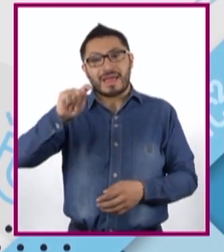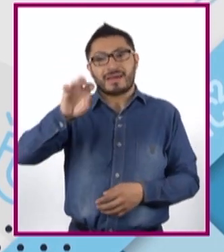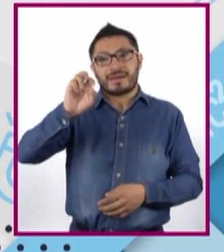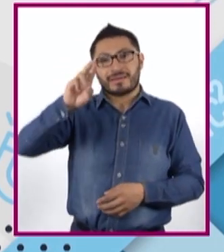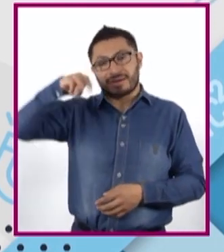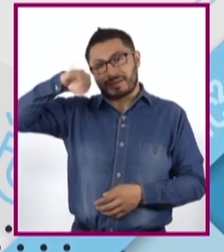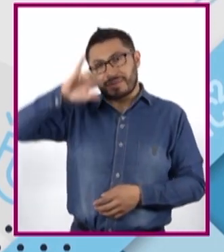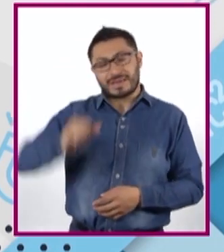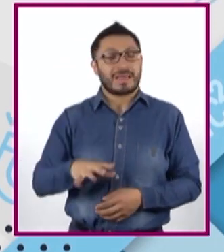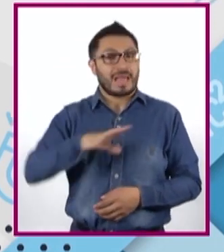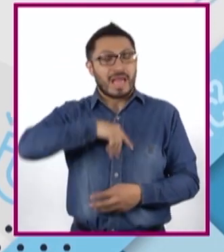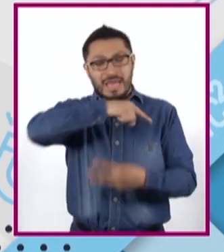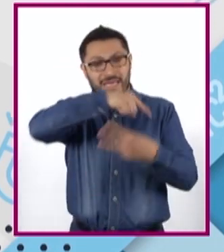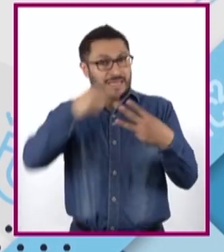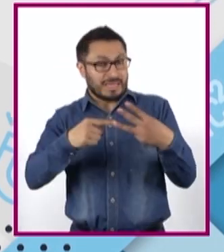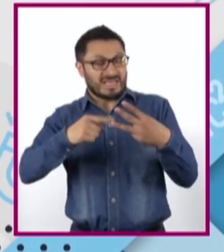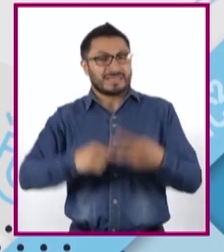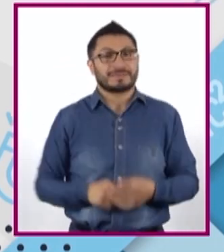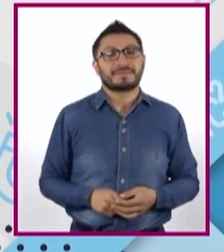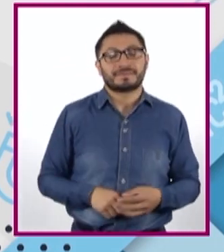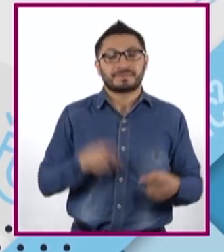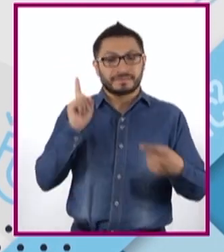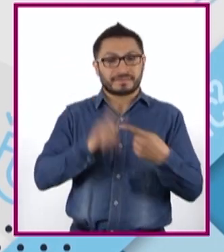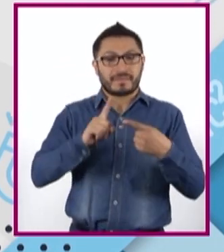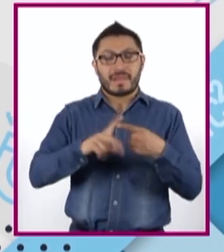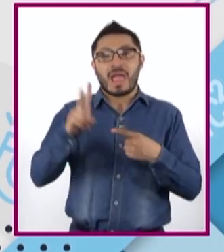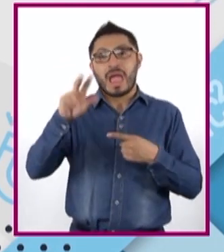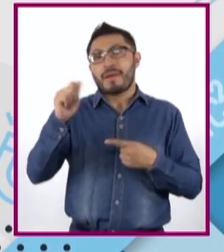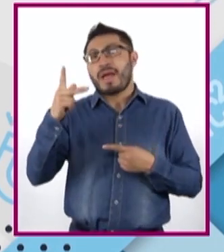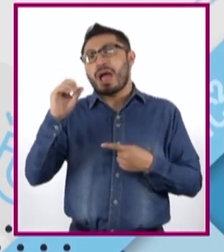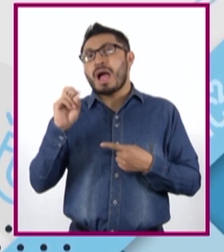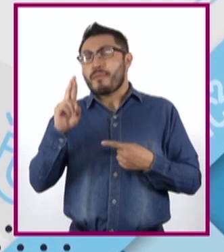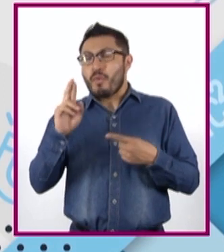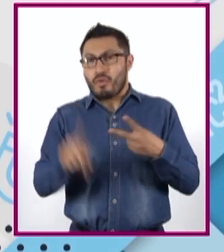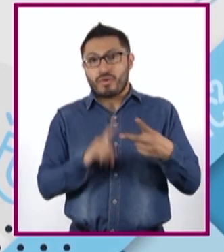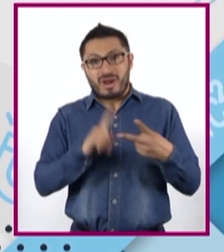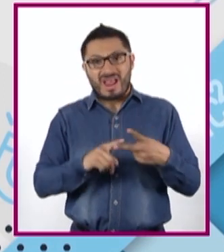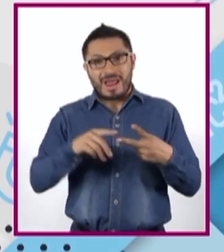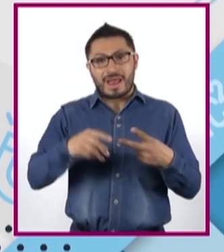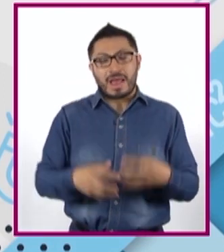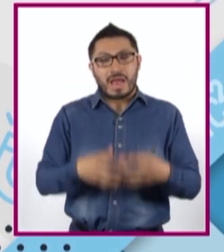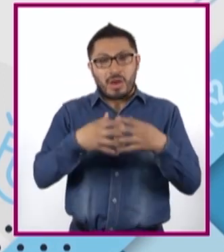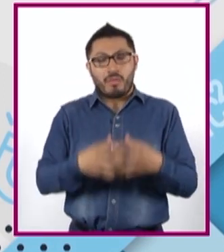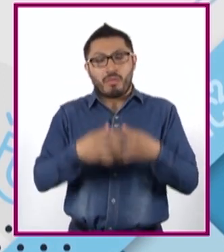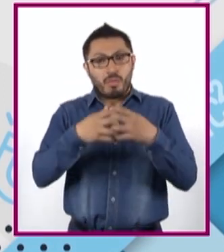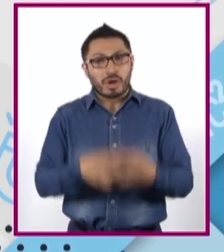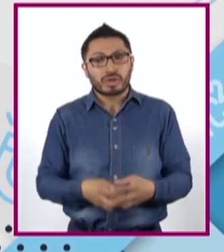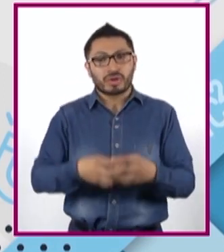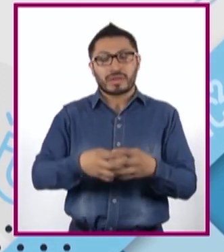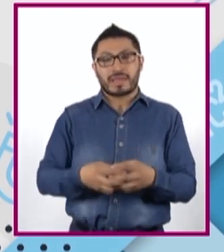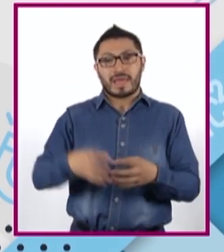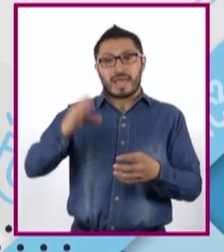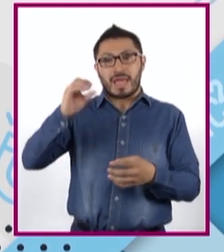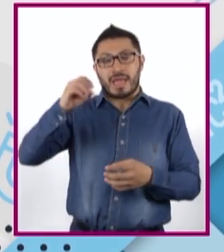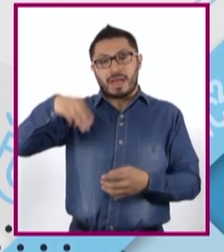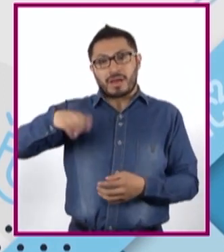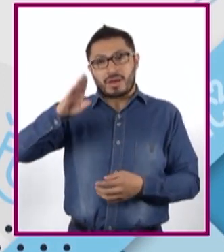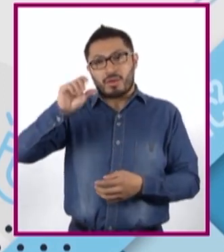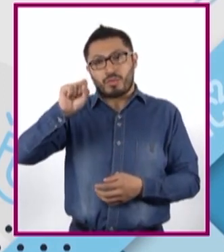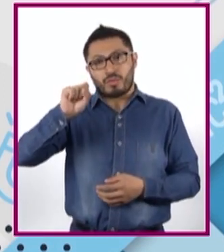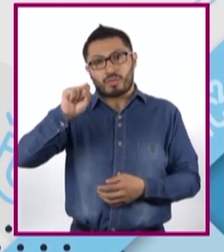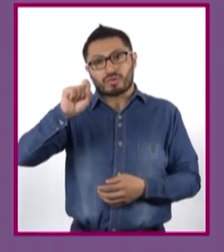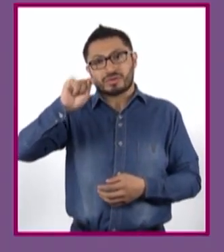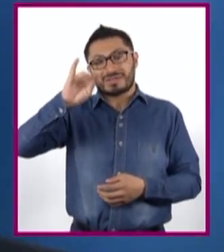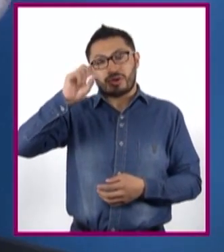tres tipos de máquinas térmicas: las máquinas de vapor, los motores de combustión interna y los motores de